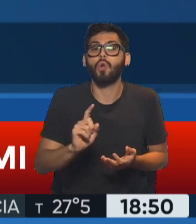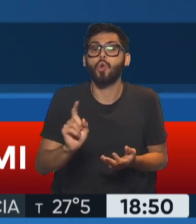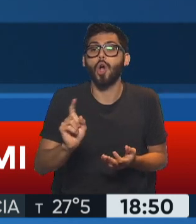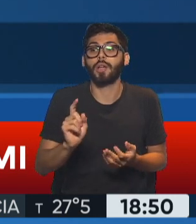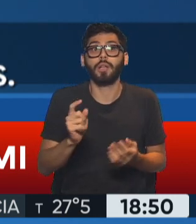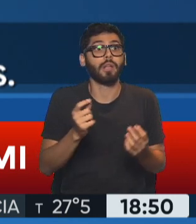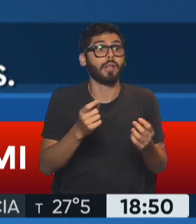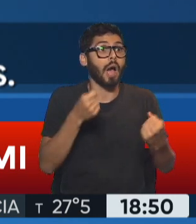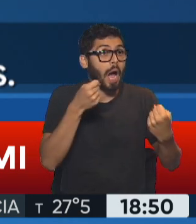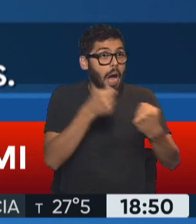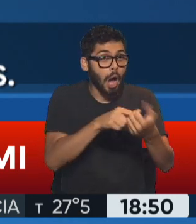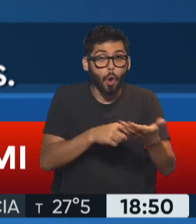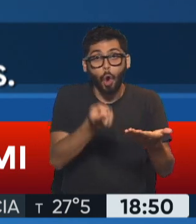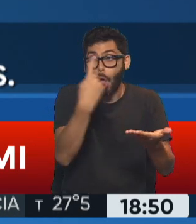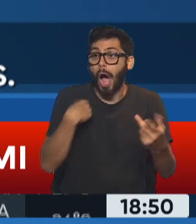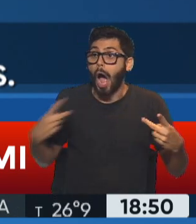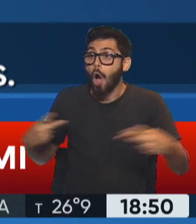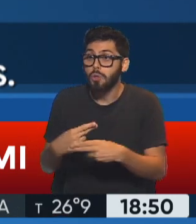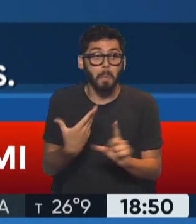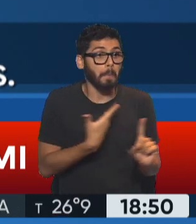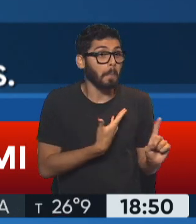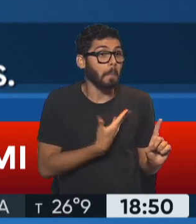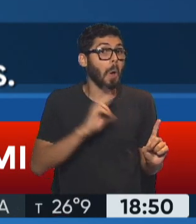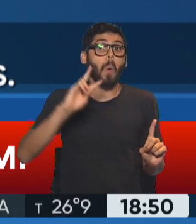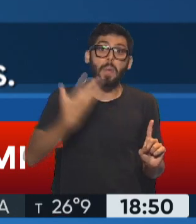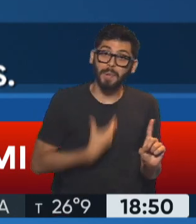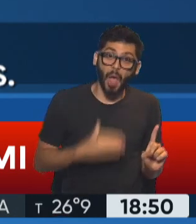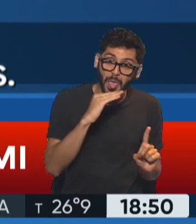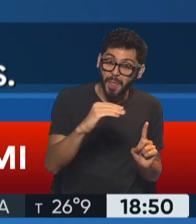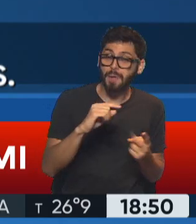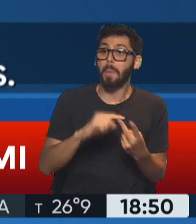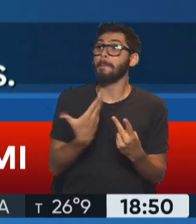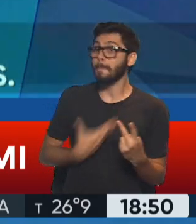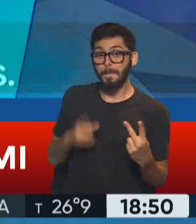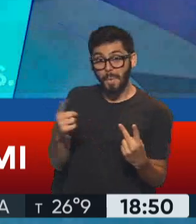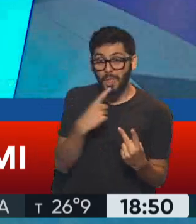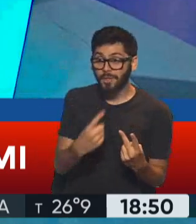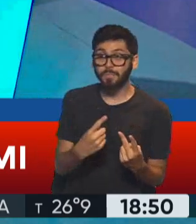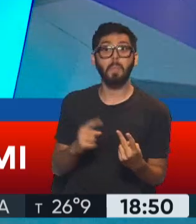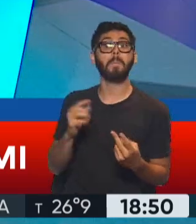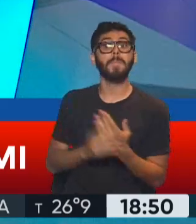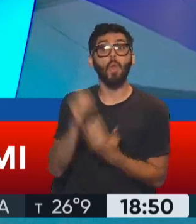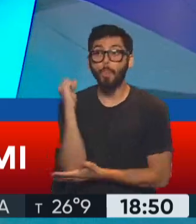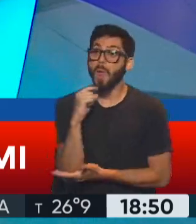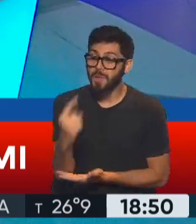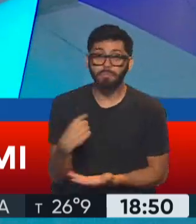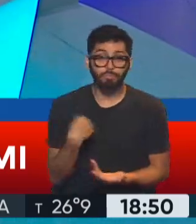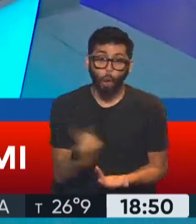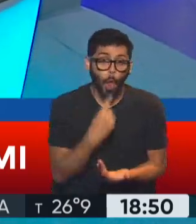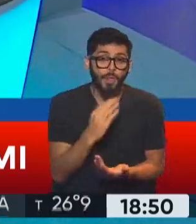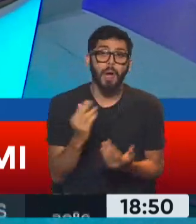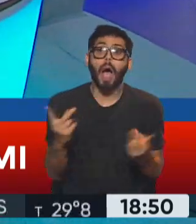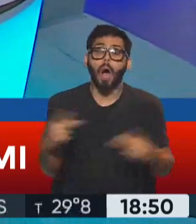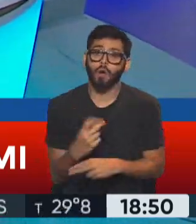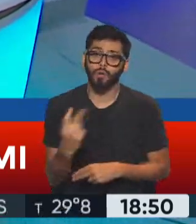implique ajuste. Lo dice la vicepresidenta, lo dice el presidente, lo dice el ministro de Economía y lo decimos todos. Ahí está la aclaración, Nicolás? ¿no? Sí,